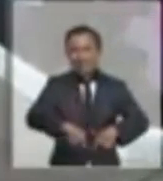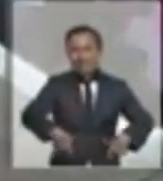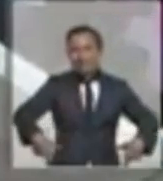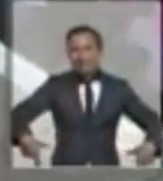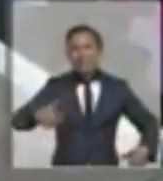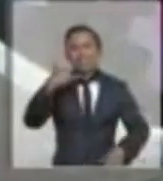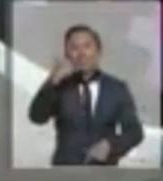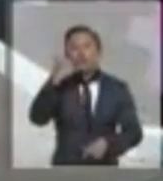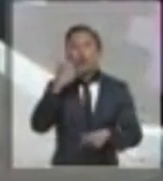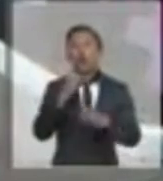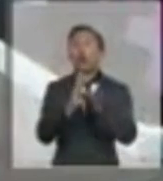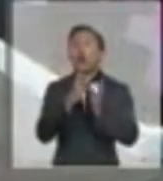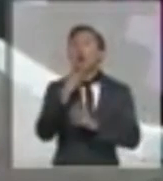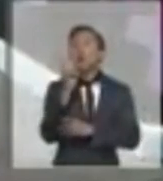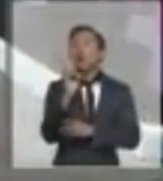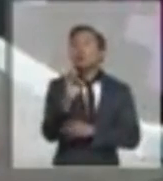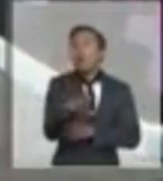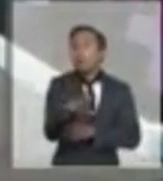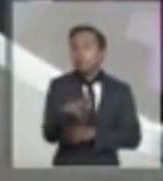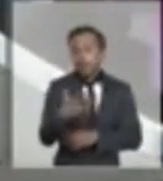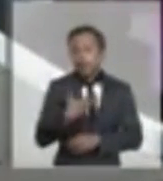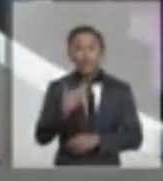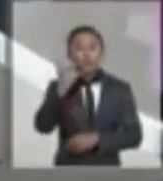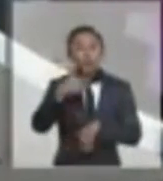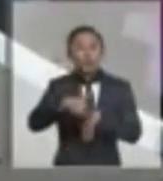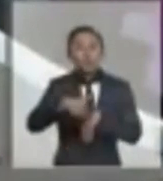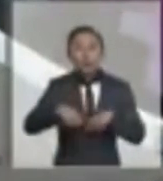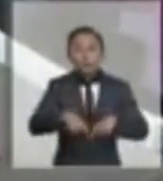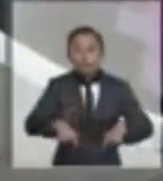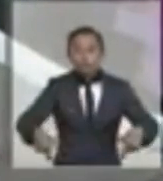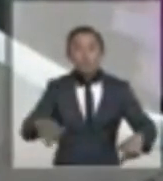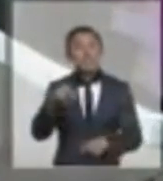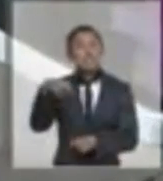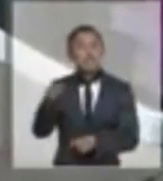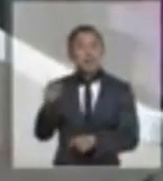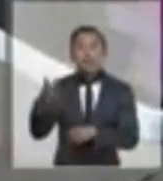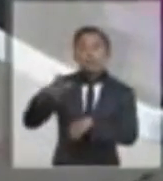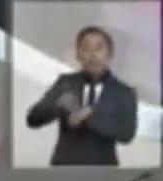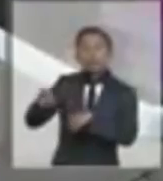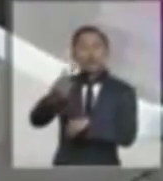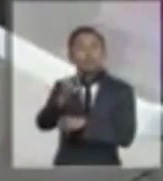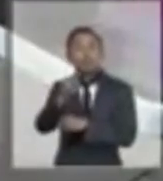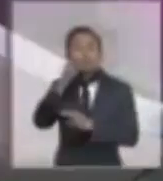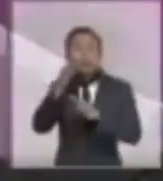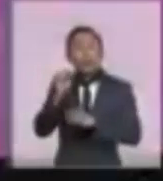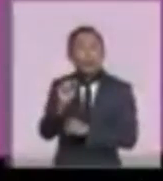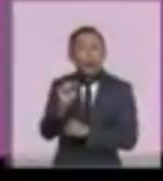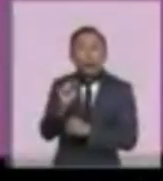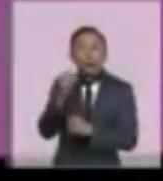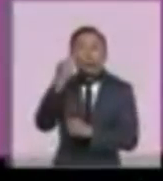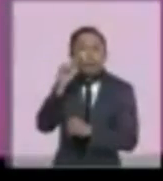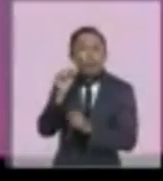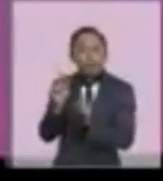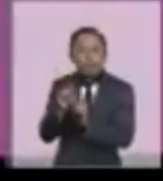Aquí está mi número, porque no me dieron spot en el INE, muy poquitos, pero aquí está mi número, para que me digan qué tenemos que hacer y que